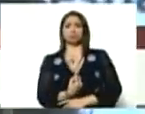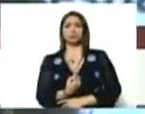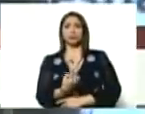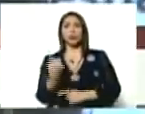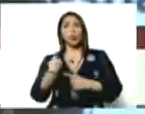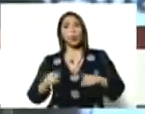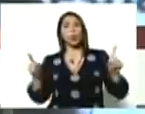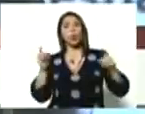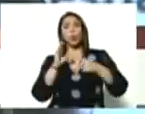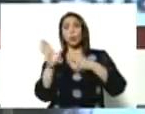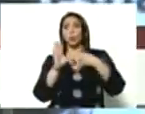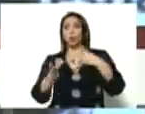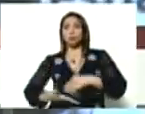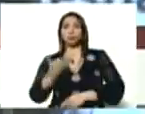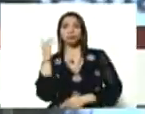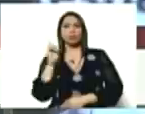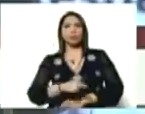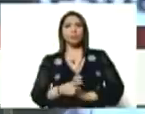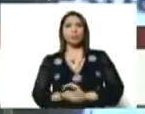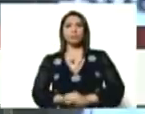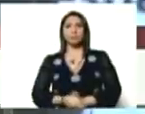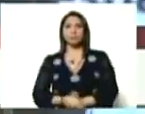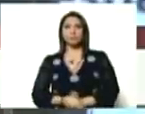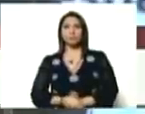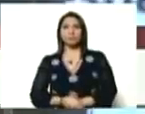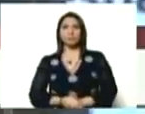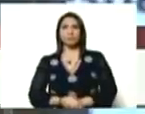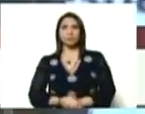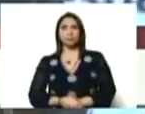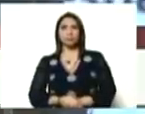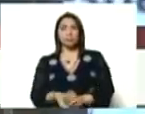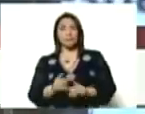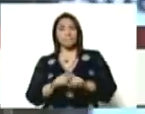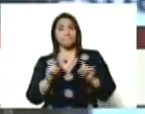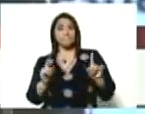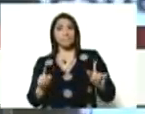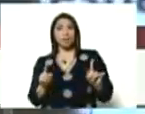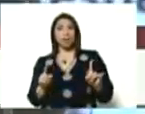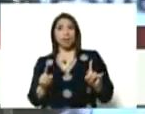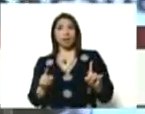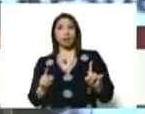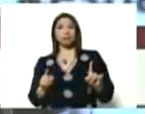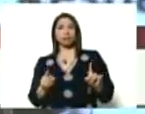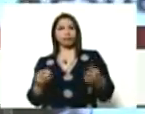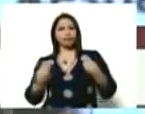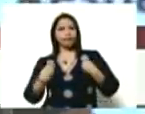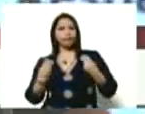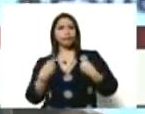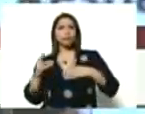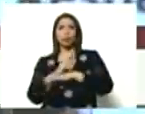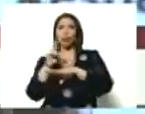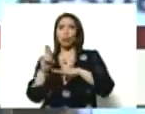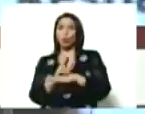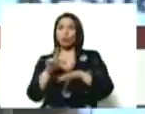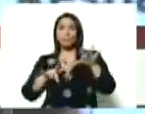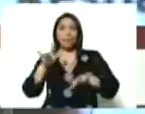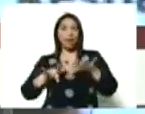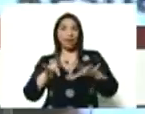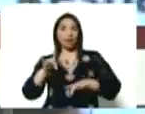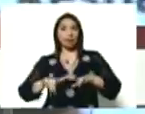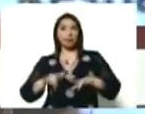importante es la escalabilidad para prolongar la vida útil. Básicamente podemos